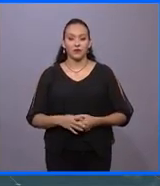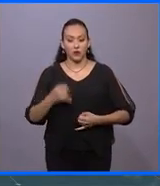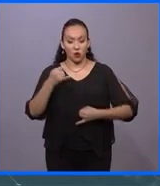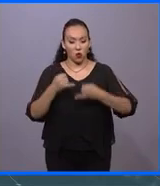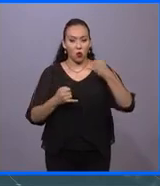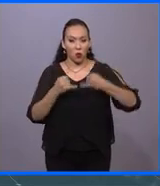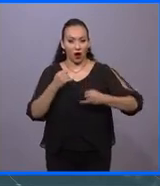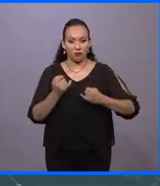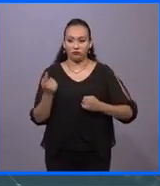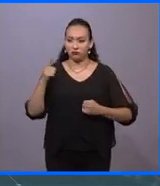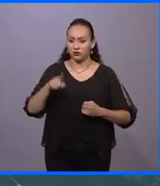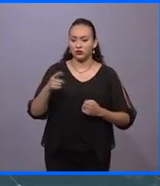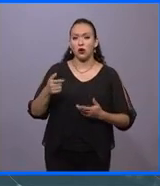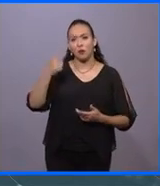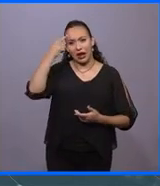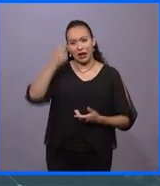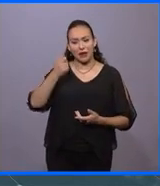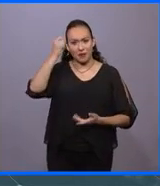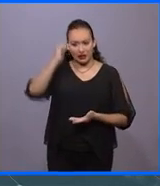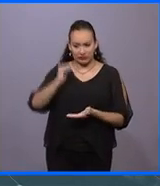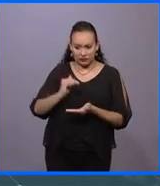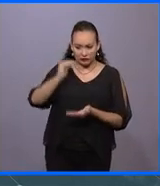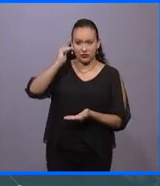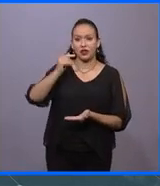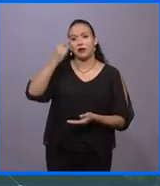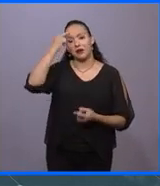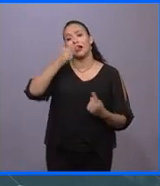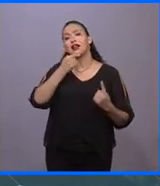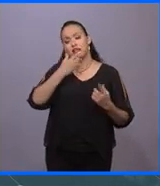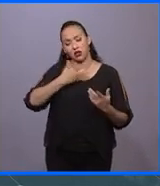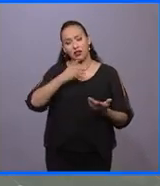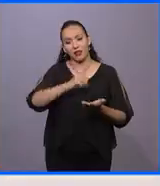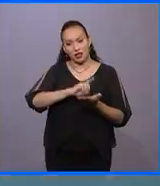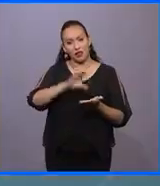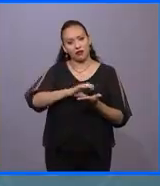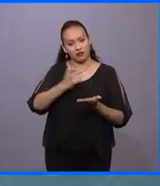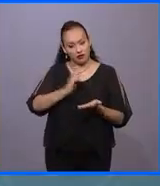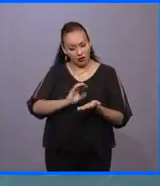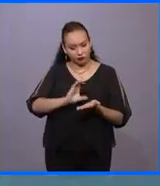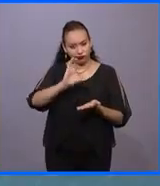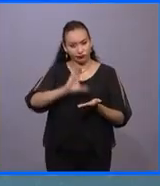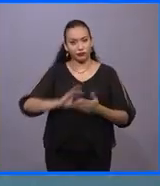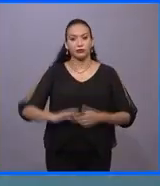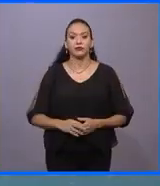de distrito ordenó aumentar pensión del bienestar a infante con discapacidad.